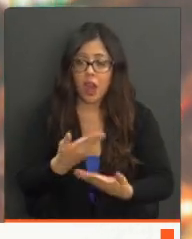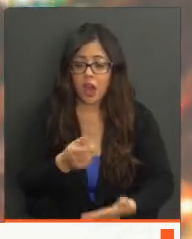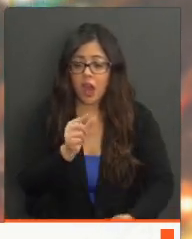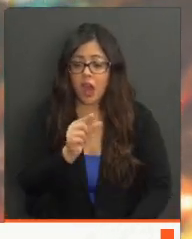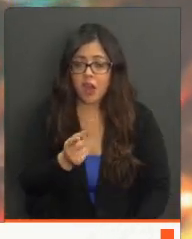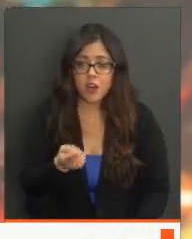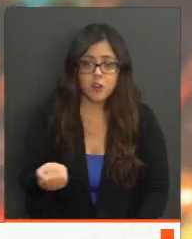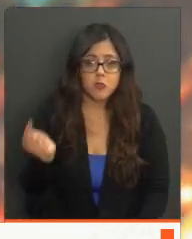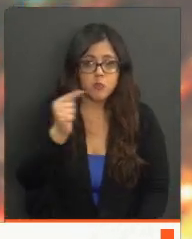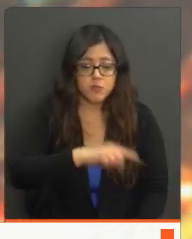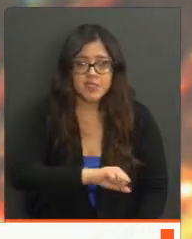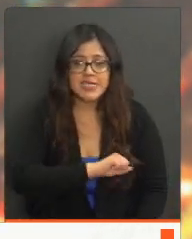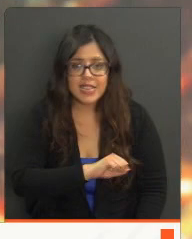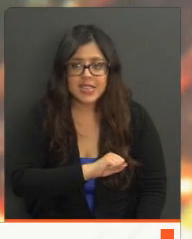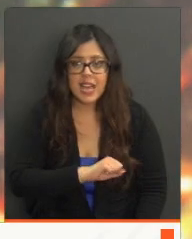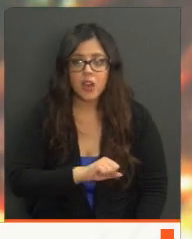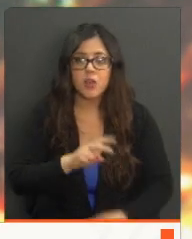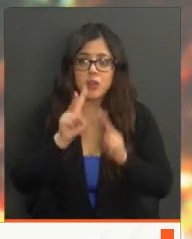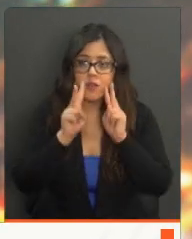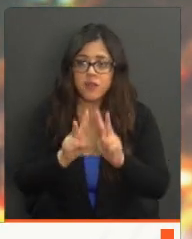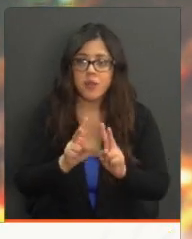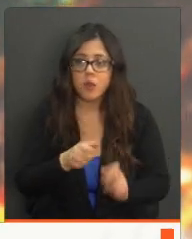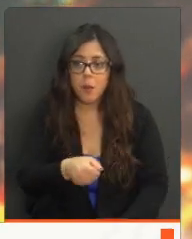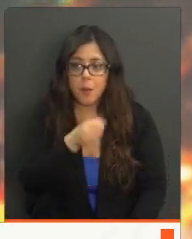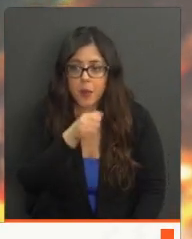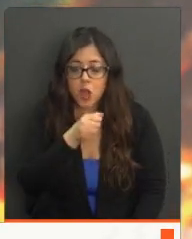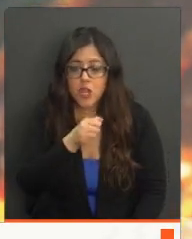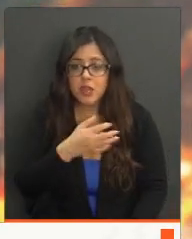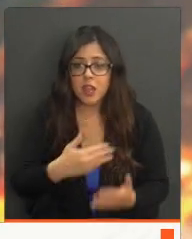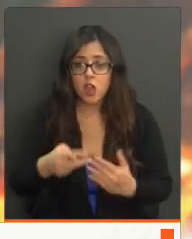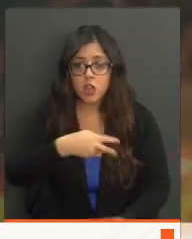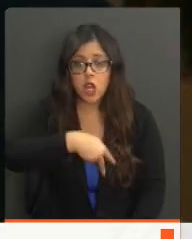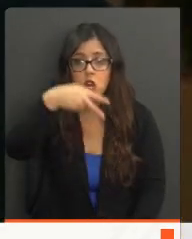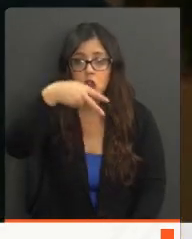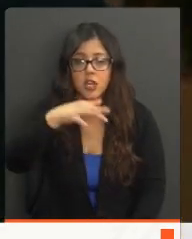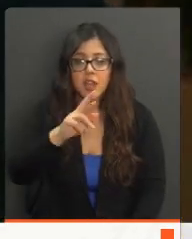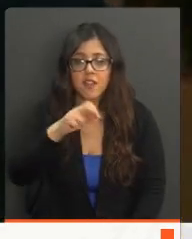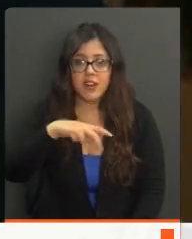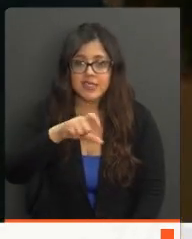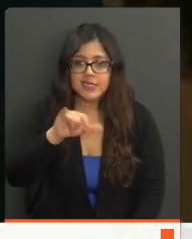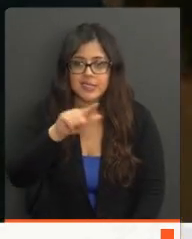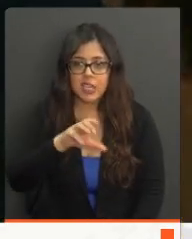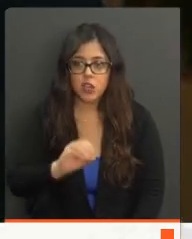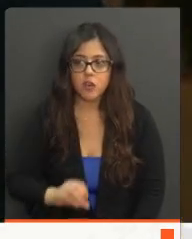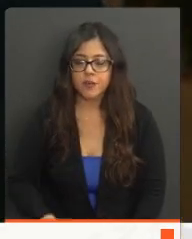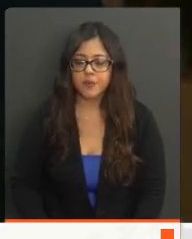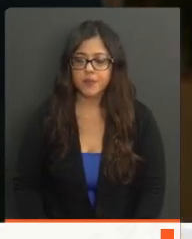a Santiago. Recibimos ahora el informe desde el norte con Francisco Valenzuela.